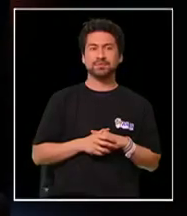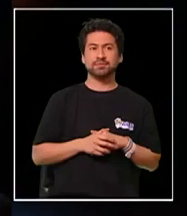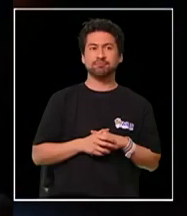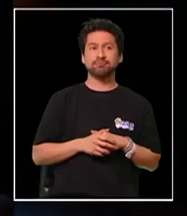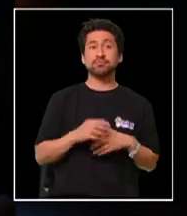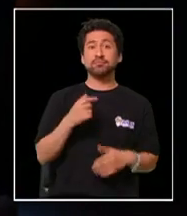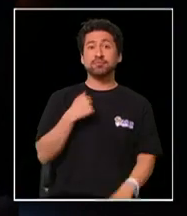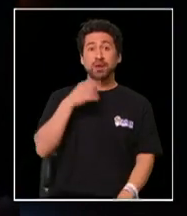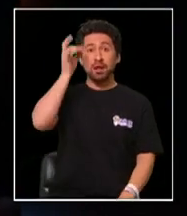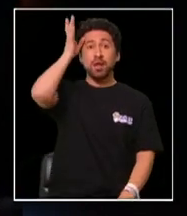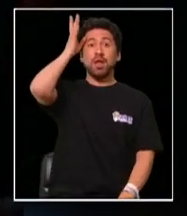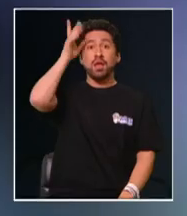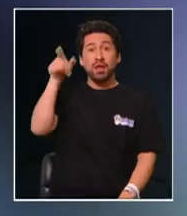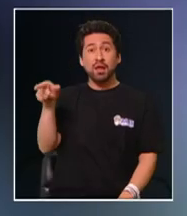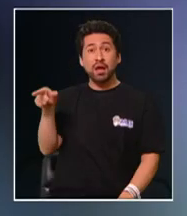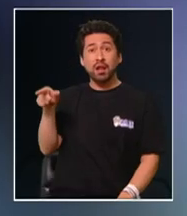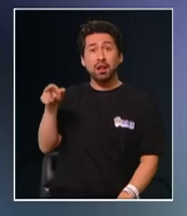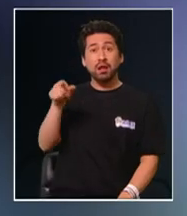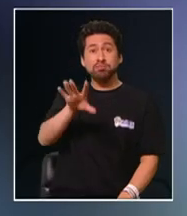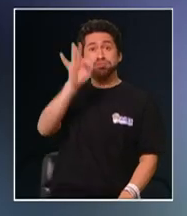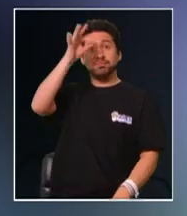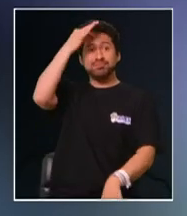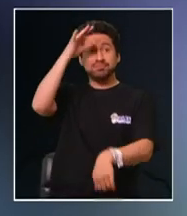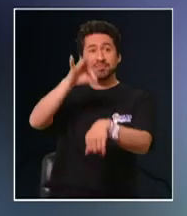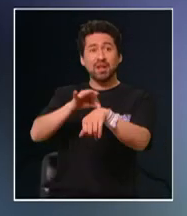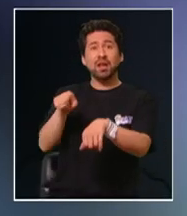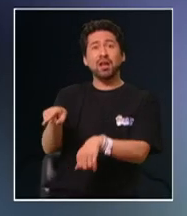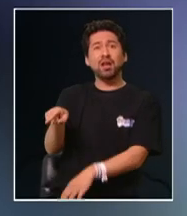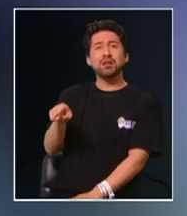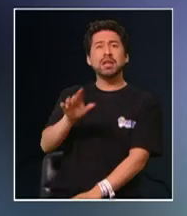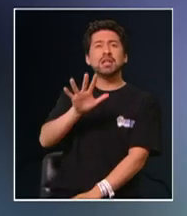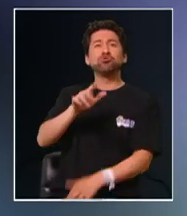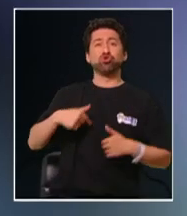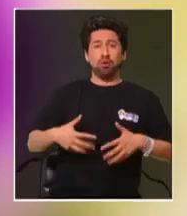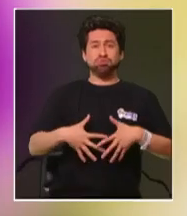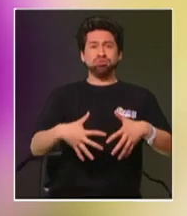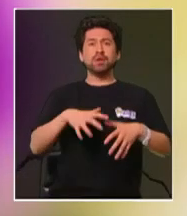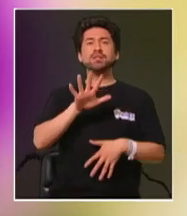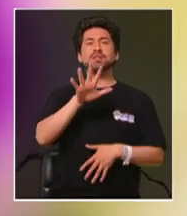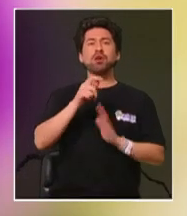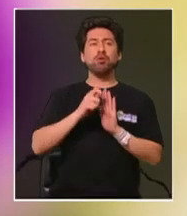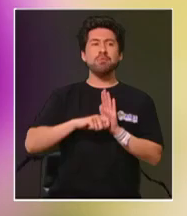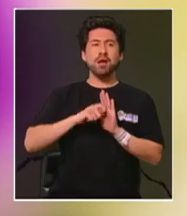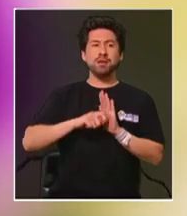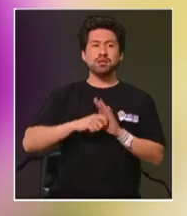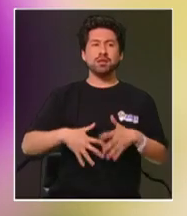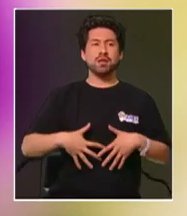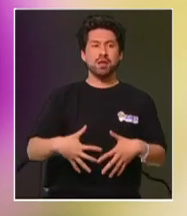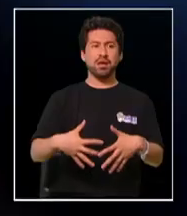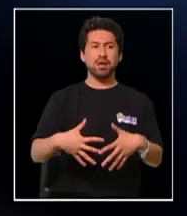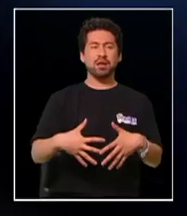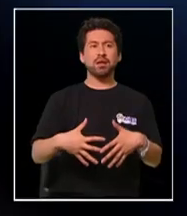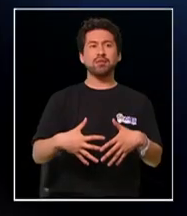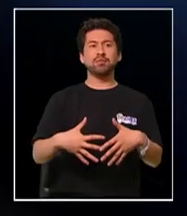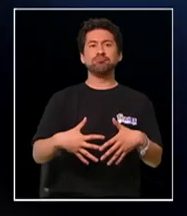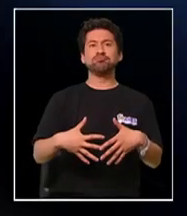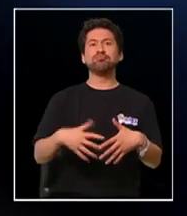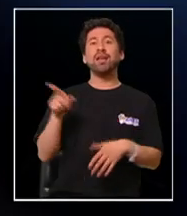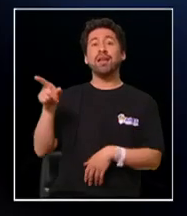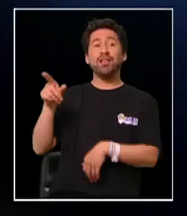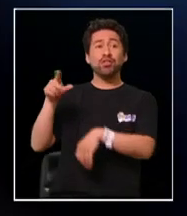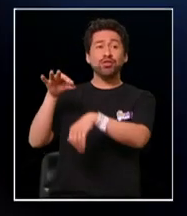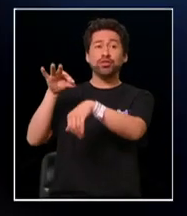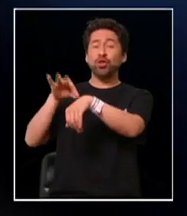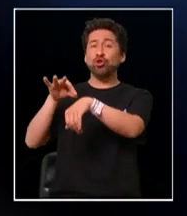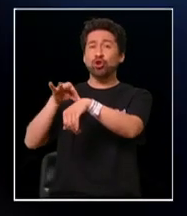Me enteré del diagnóstico de Elian cuando tenía 5 meses de embarazo. Elian tiene un pivot bilateral. El doctor nos